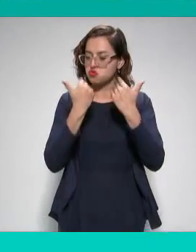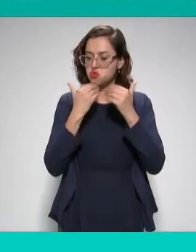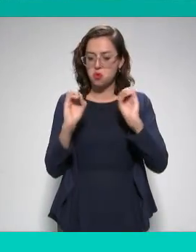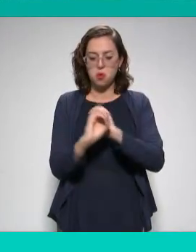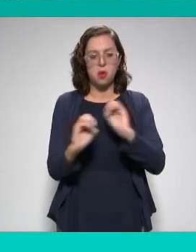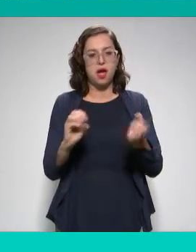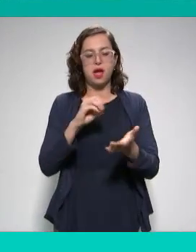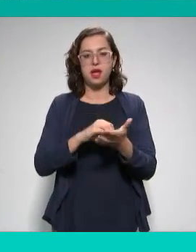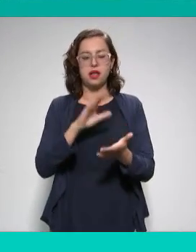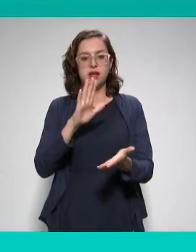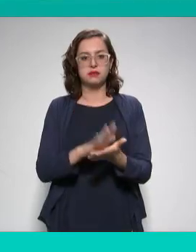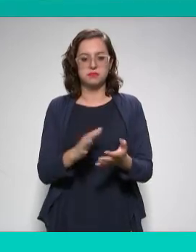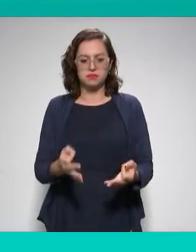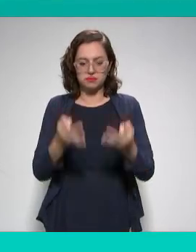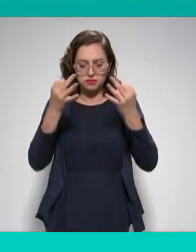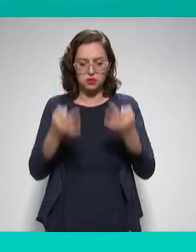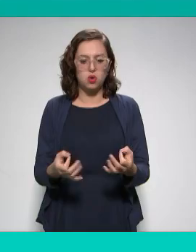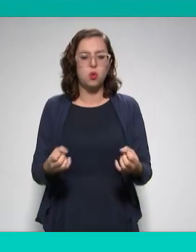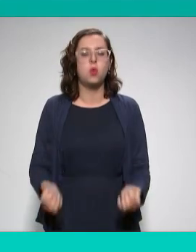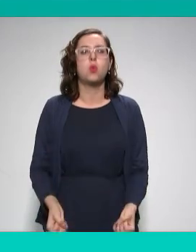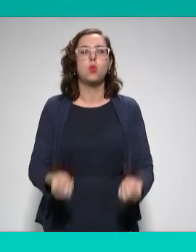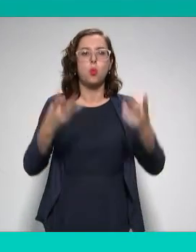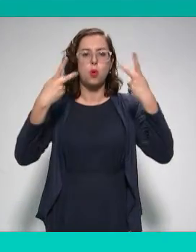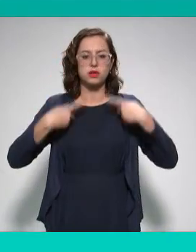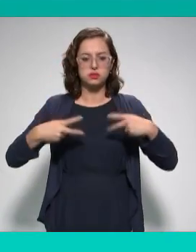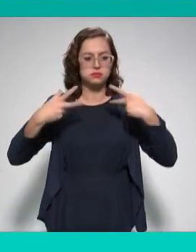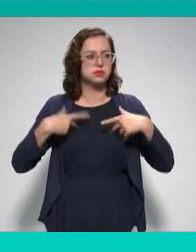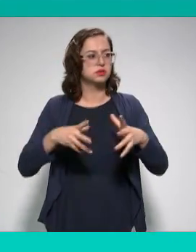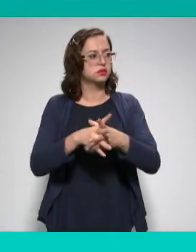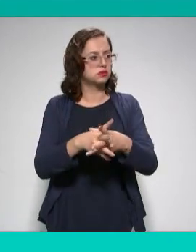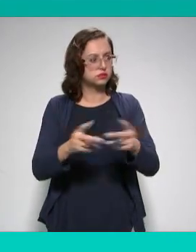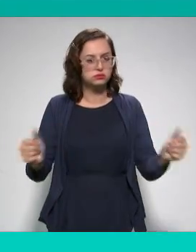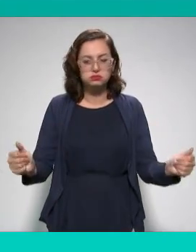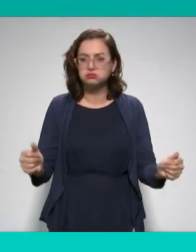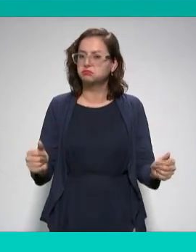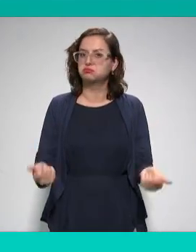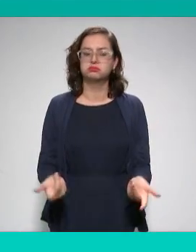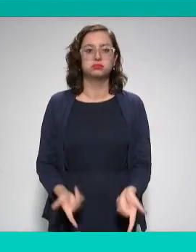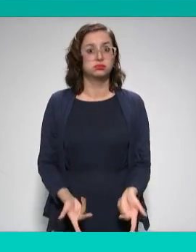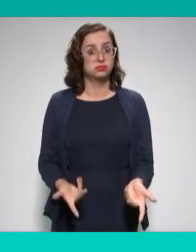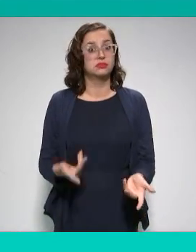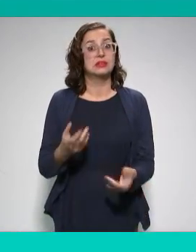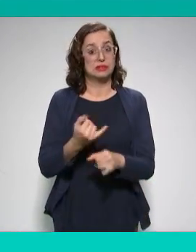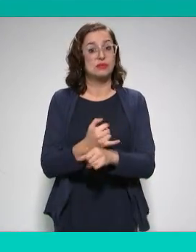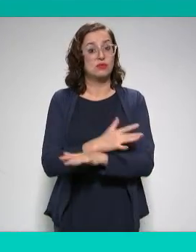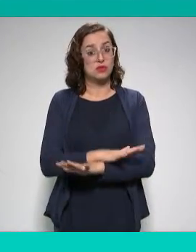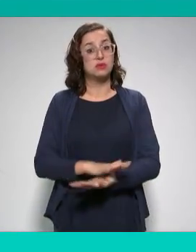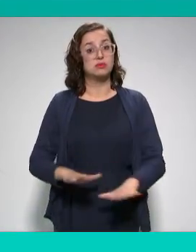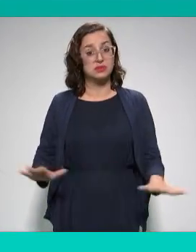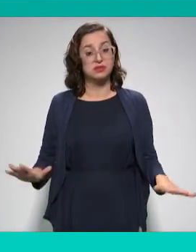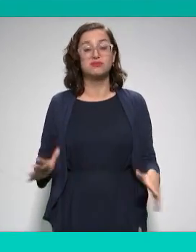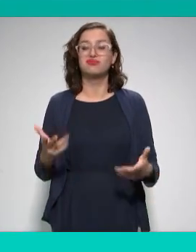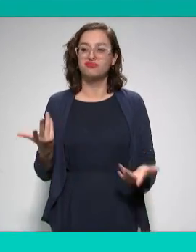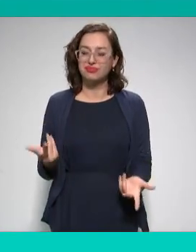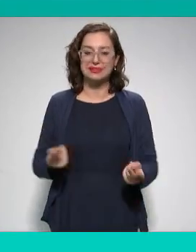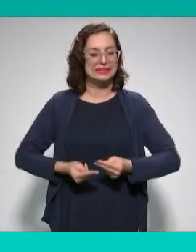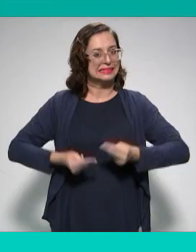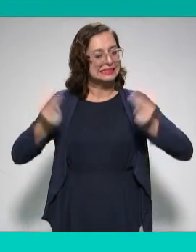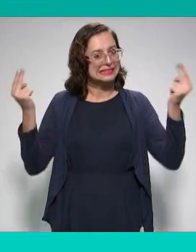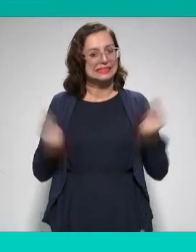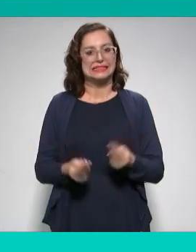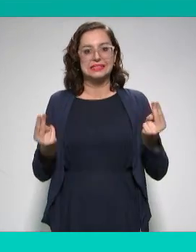definitivas sobre la cantidad de personas desaparecidas y el tener dicha información resulta apremiante